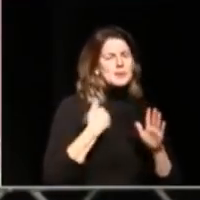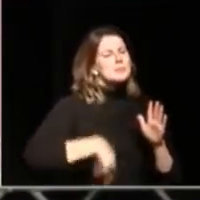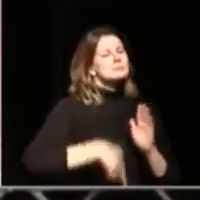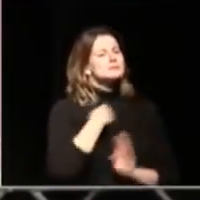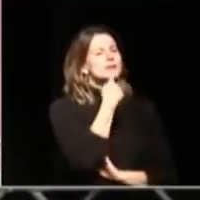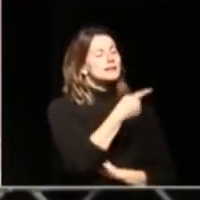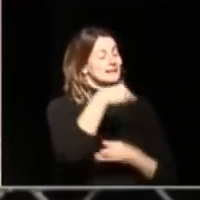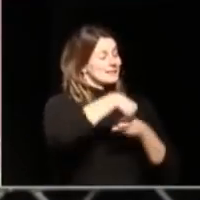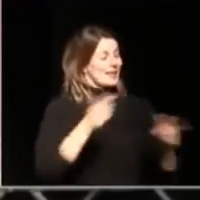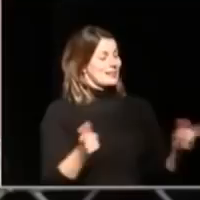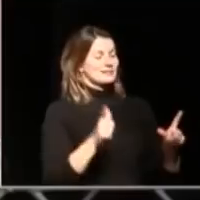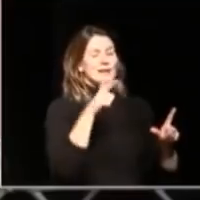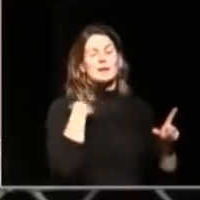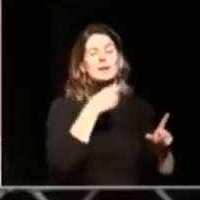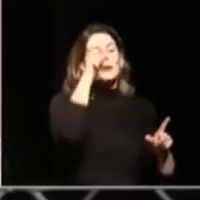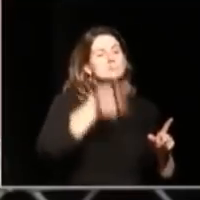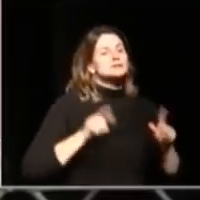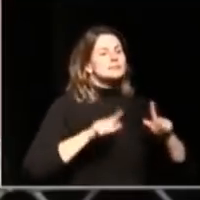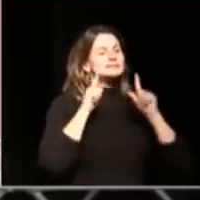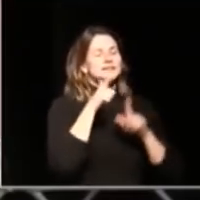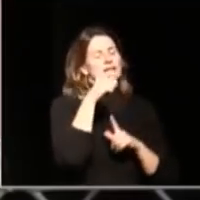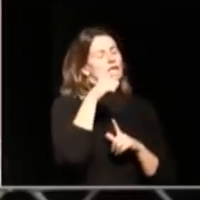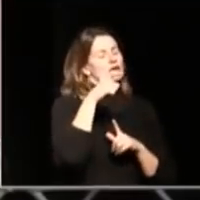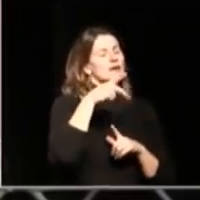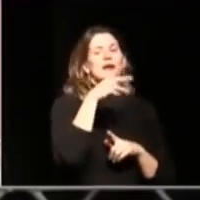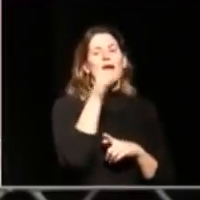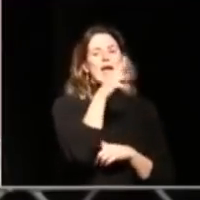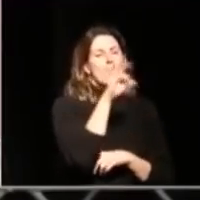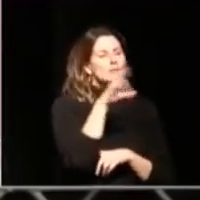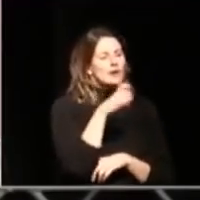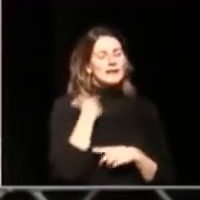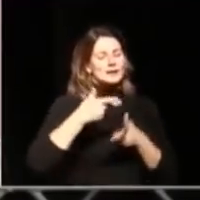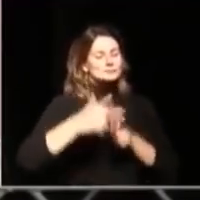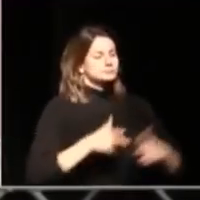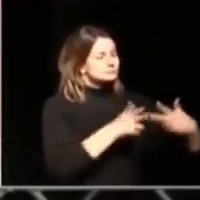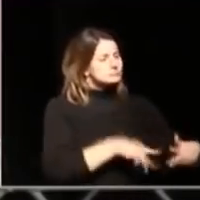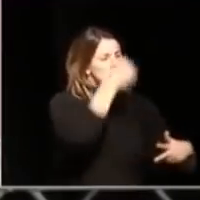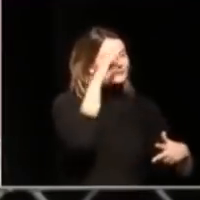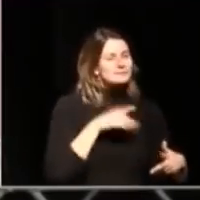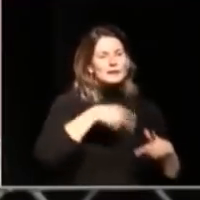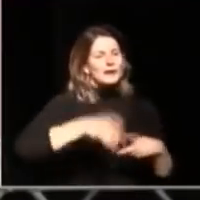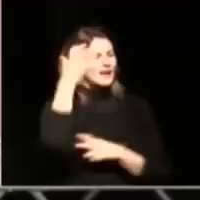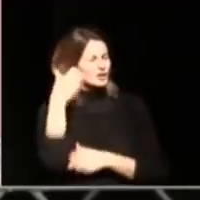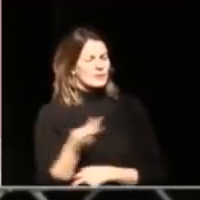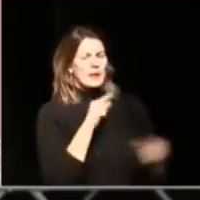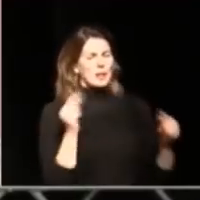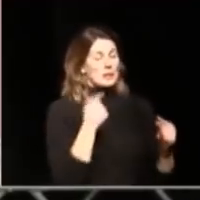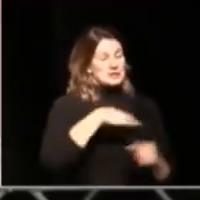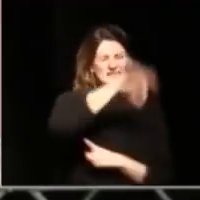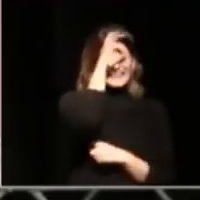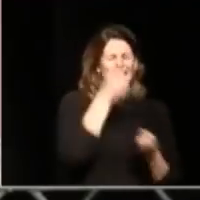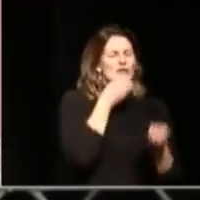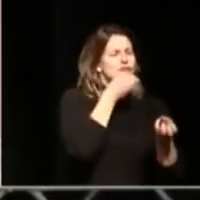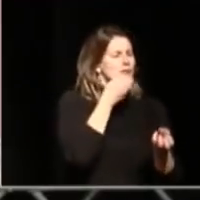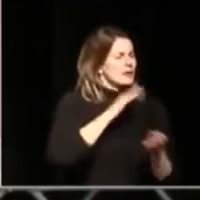programa de Jordi Évole, con la señora Arrimadas y la señora Rovira no teniendo ni idea de datos económicos fundamentales de